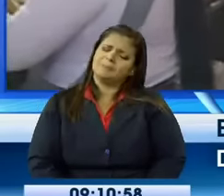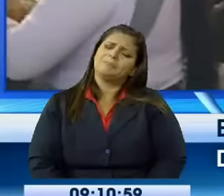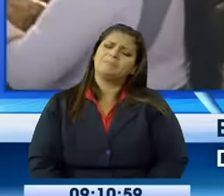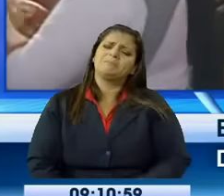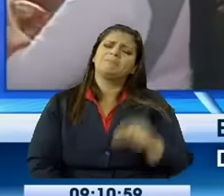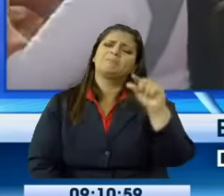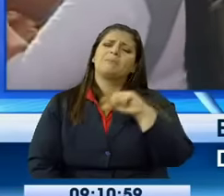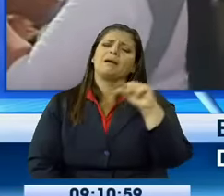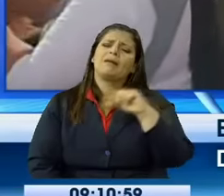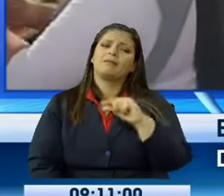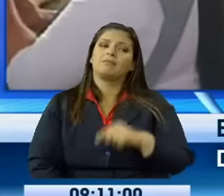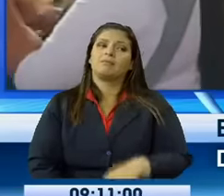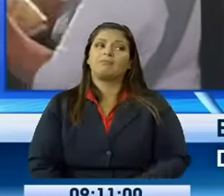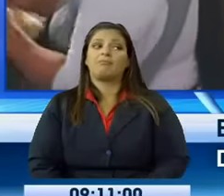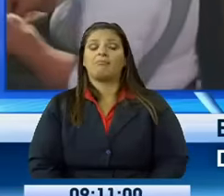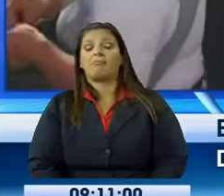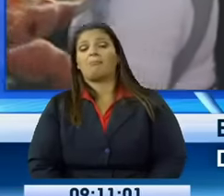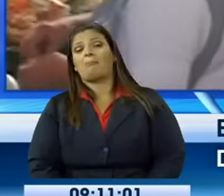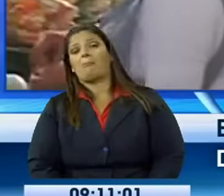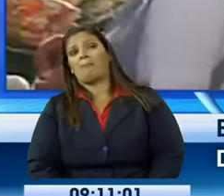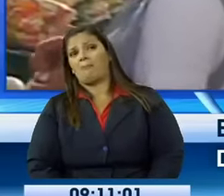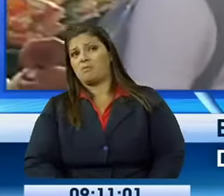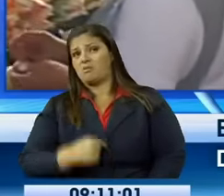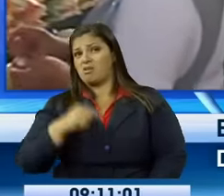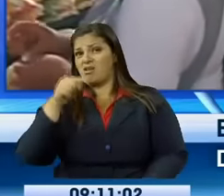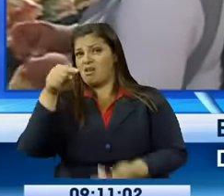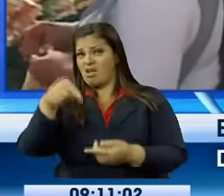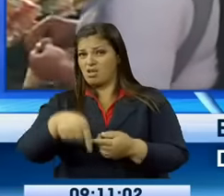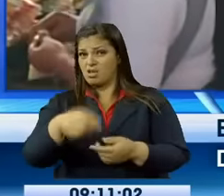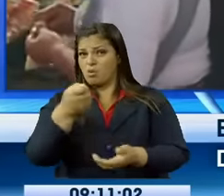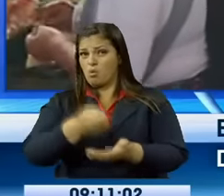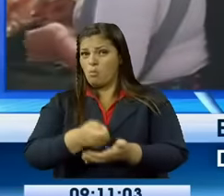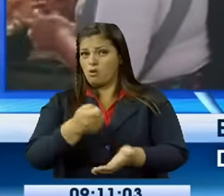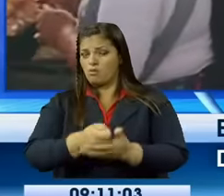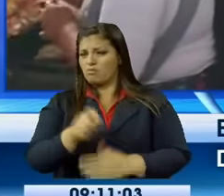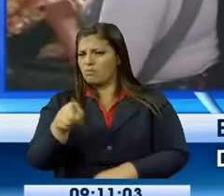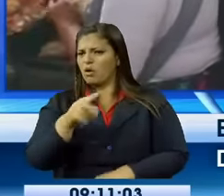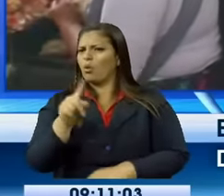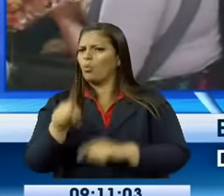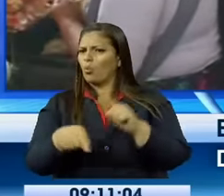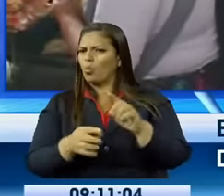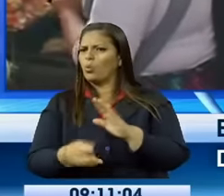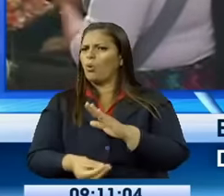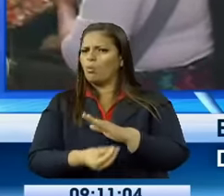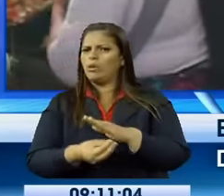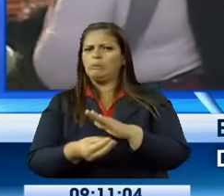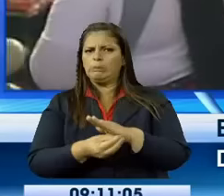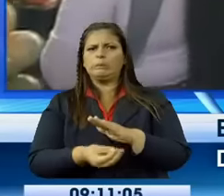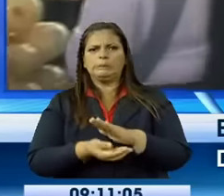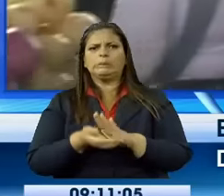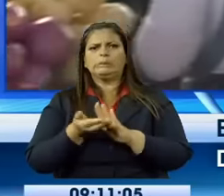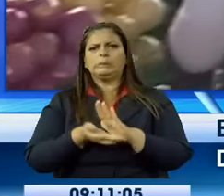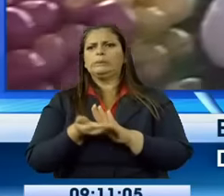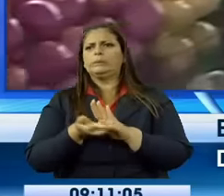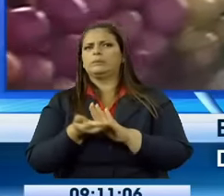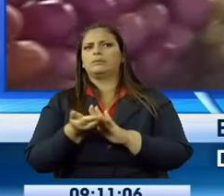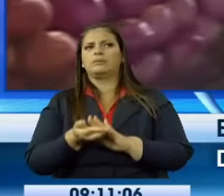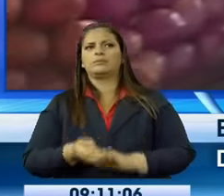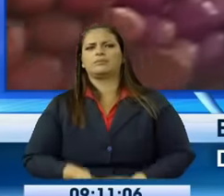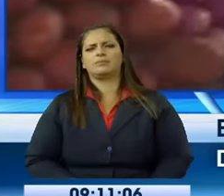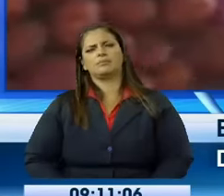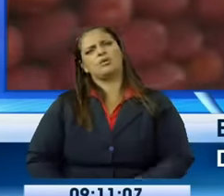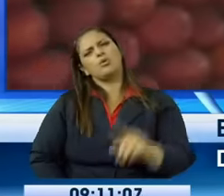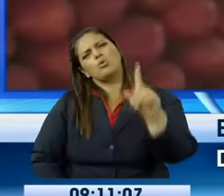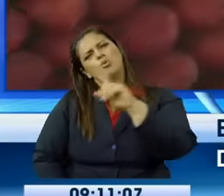usted. Bueno, señor, piensa que está barato. Yo aquí vengo a comprar cada semana y son de 5 a 7 centavos que suben. No, la verdad que no. Bueno, diferentes los puestos que están aquí, pero